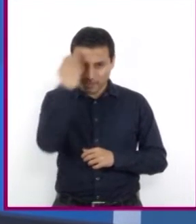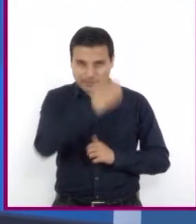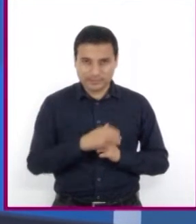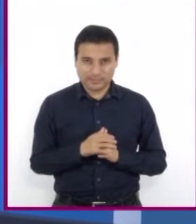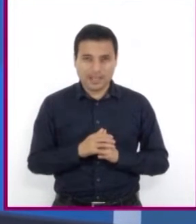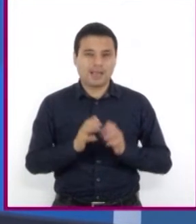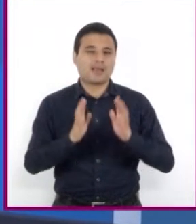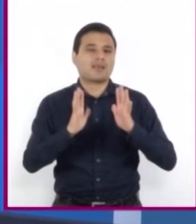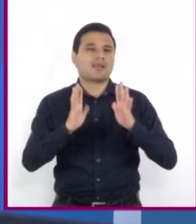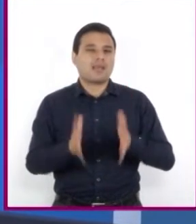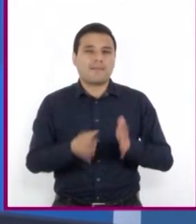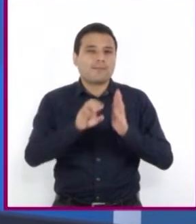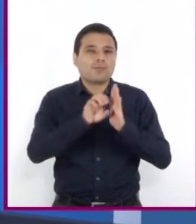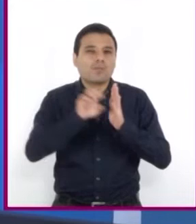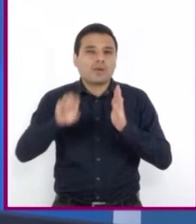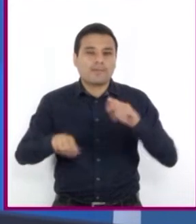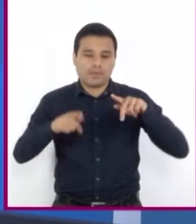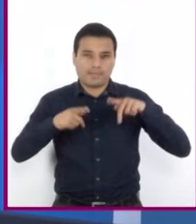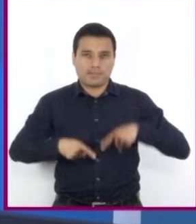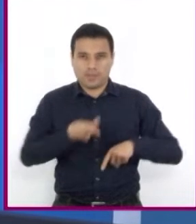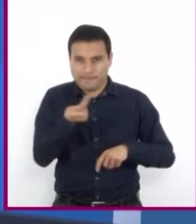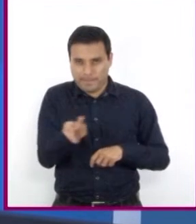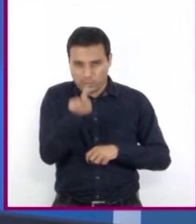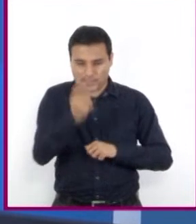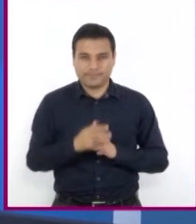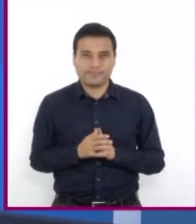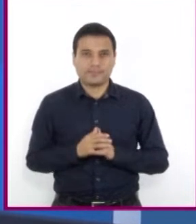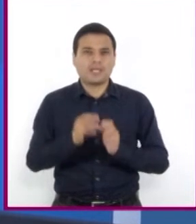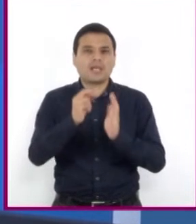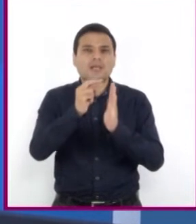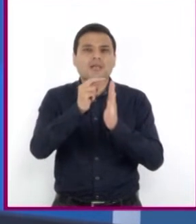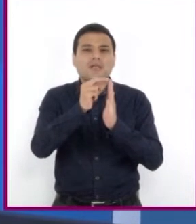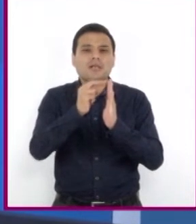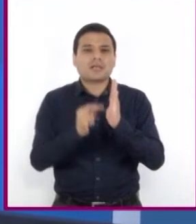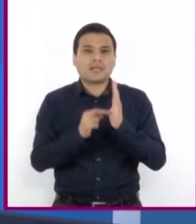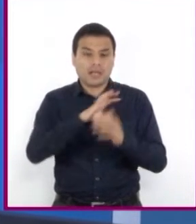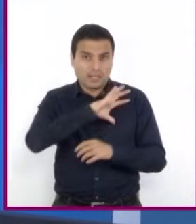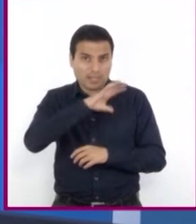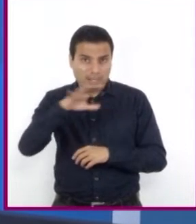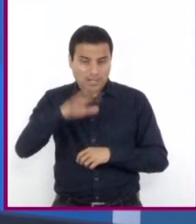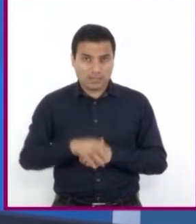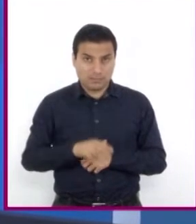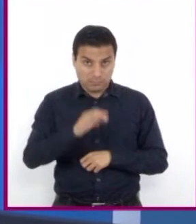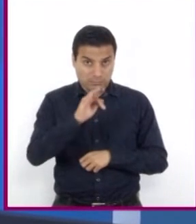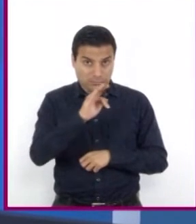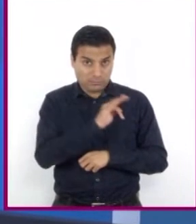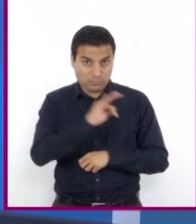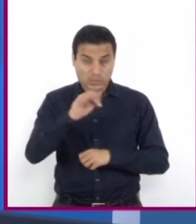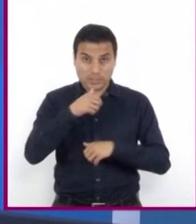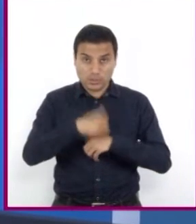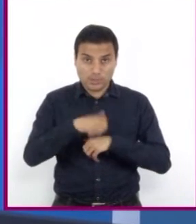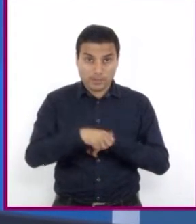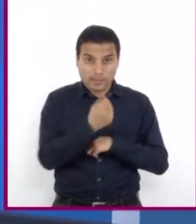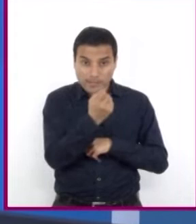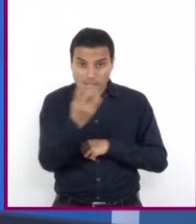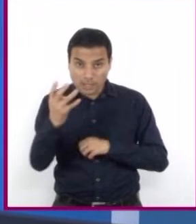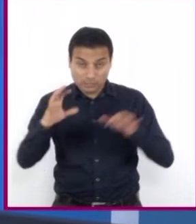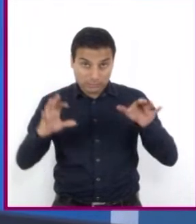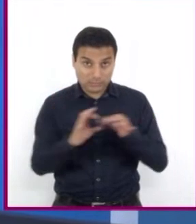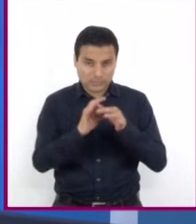si alguien les pregunta, ¿solo una regla general puede representar a una sucesión? ¿Cuál es su